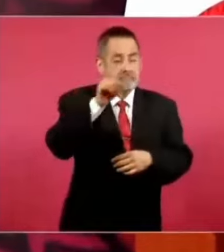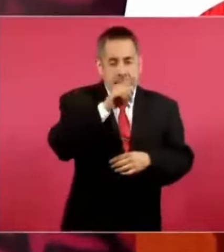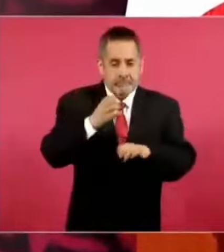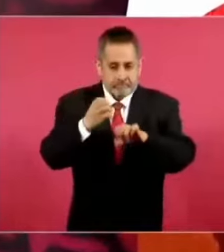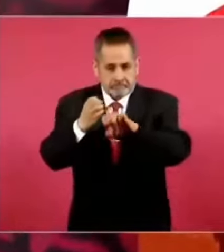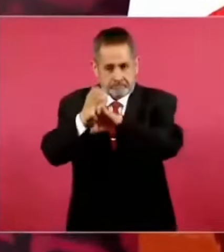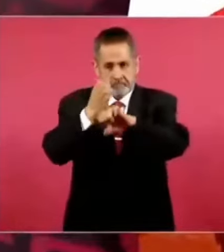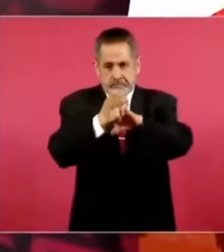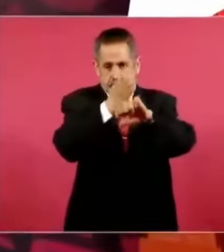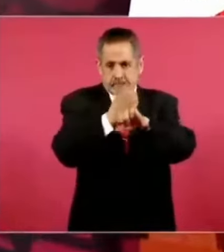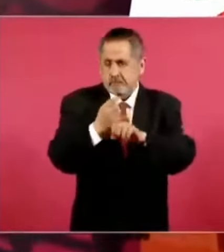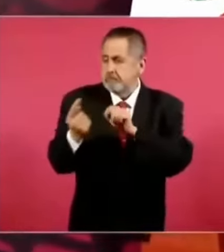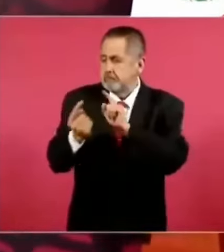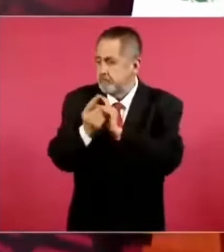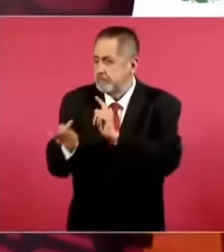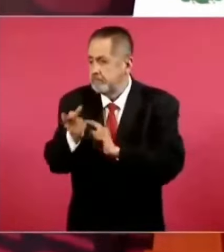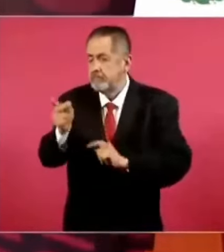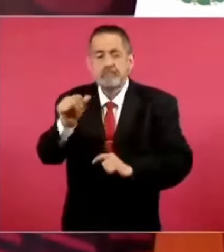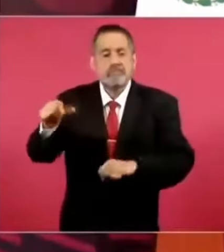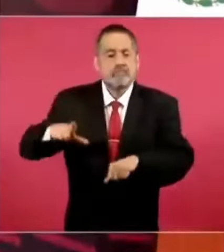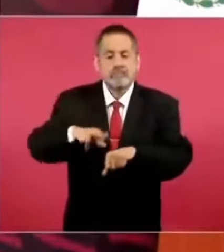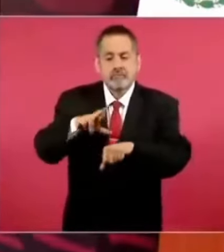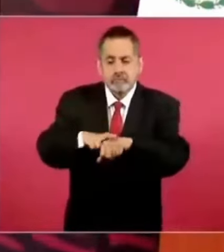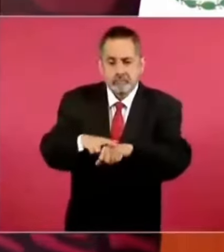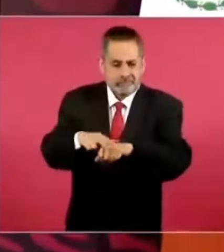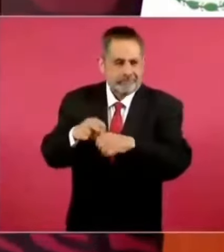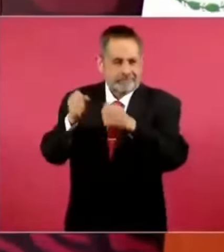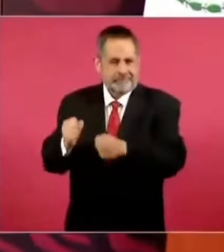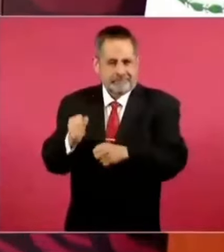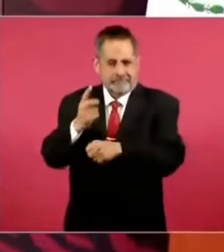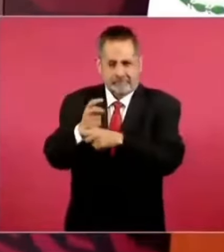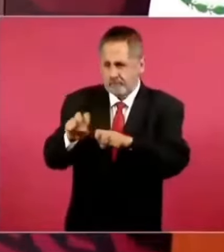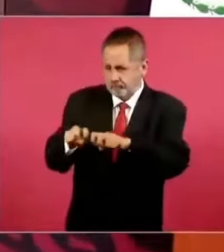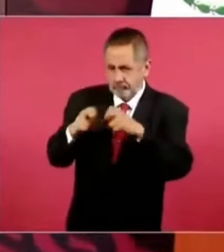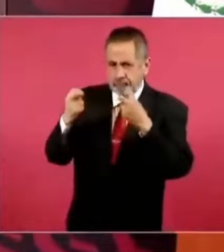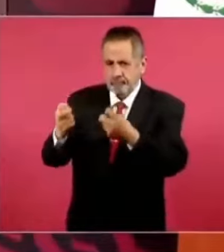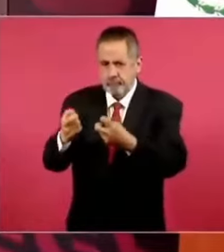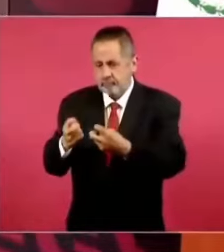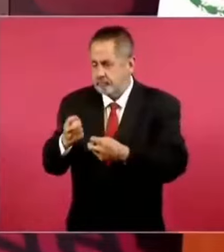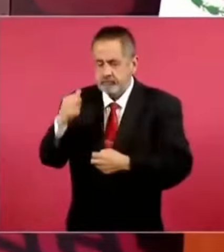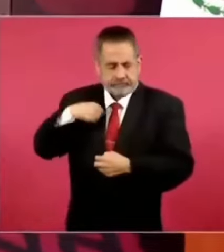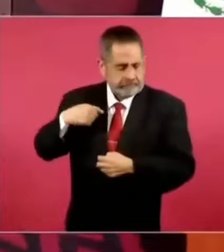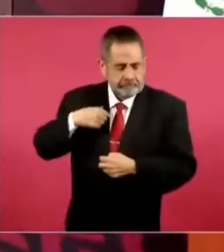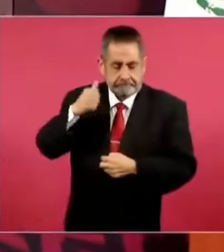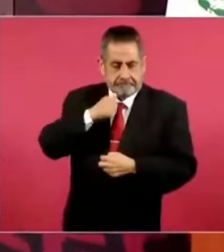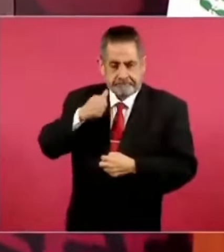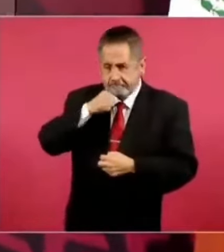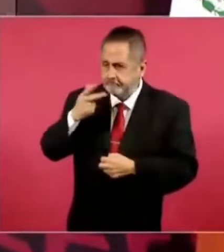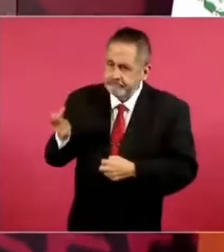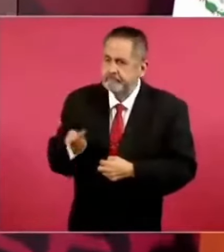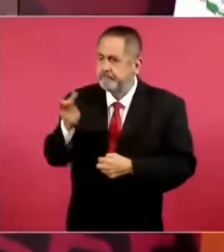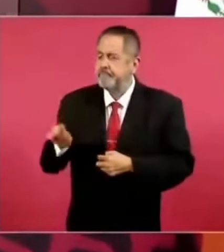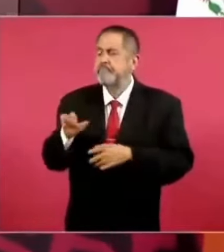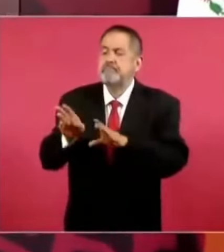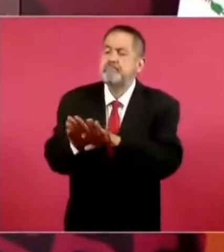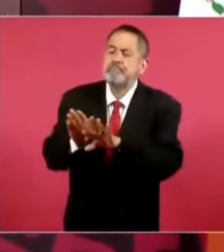los gobernadores en las reuniones que tenemos de seguridad sobre el